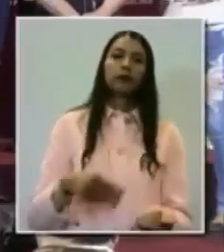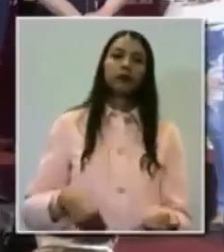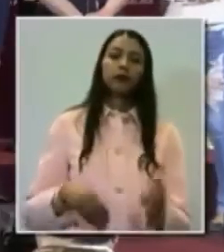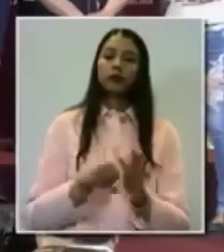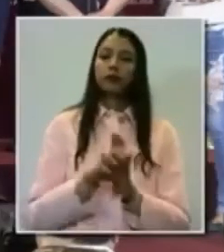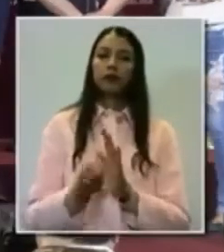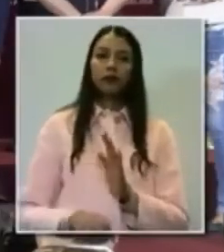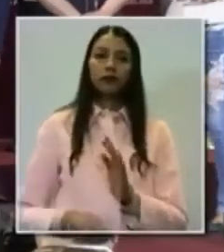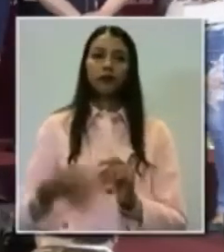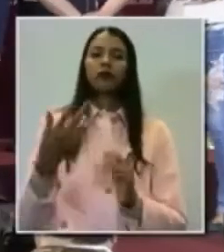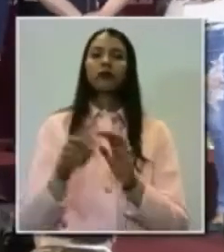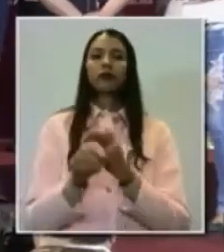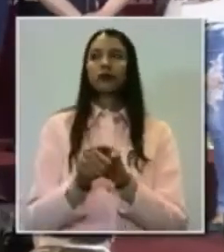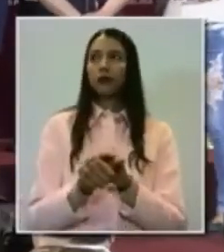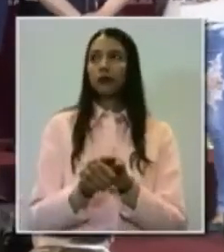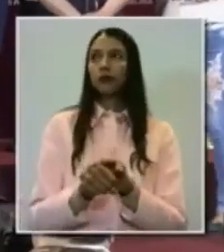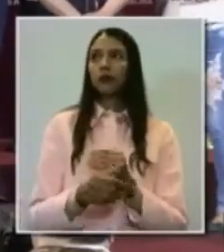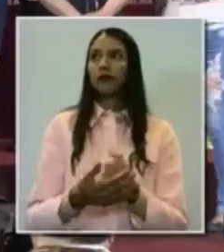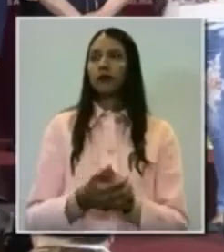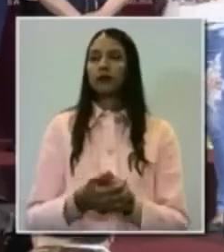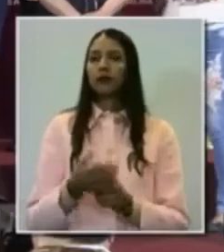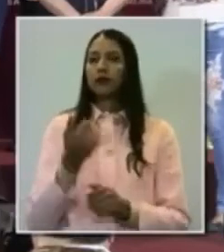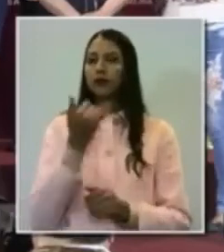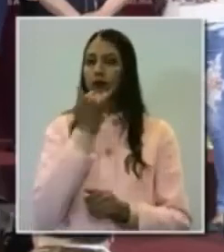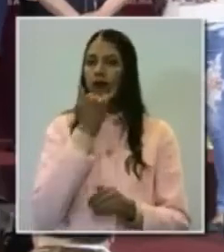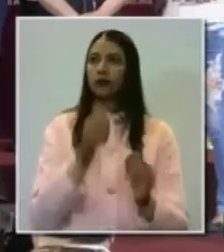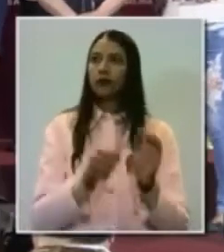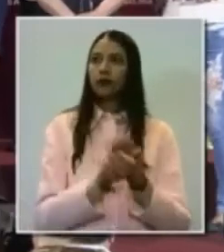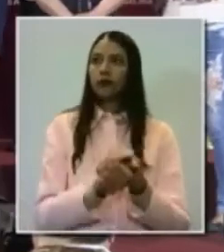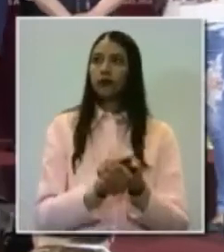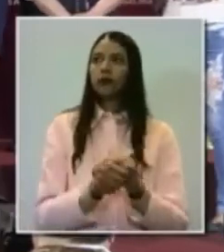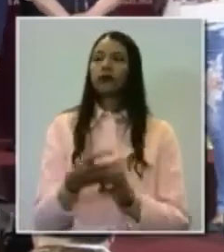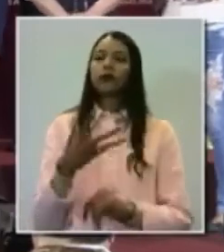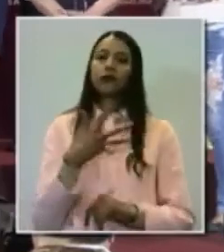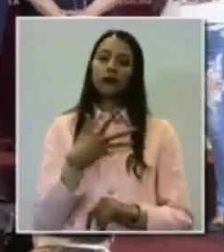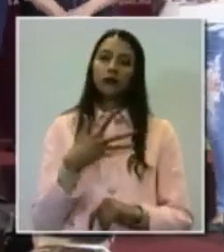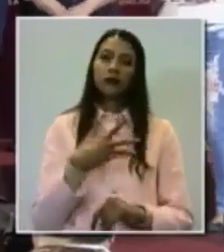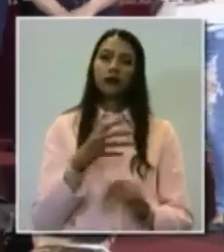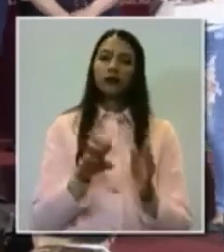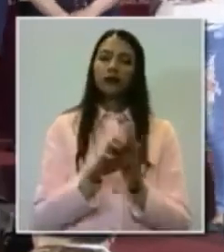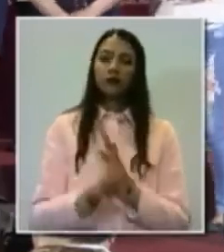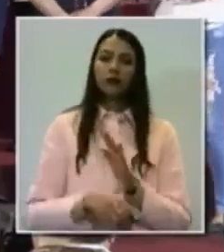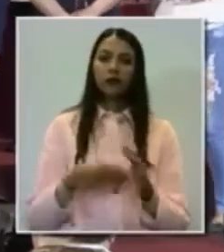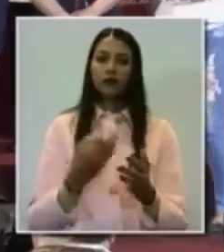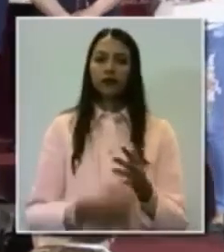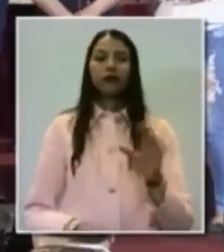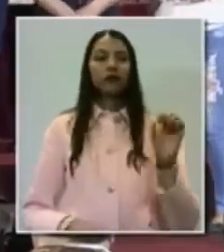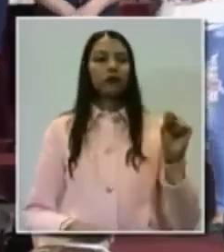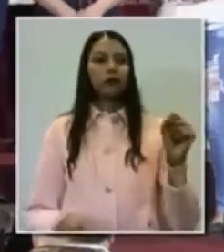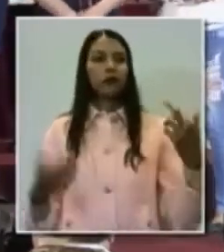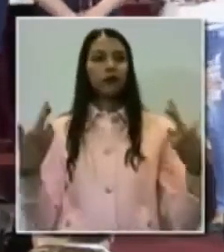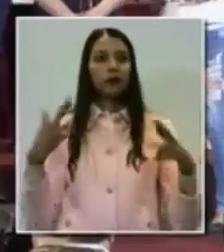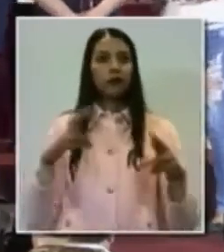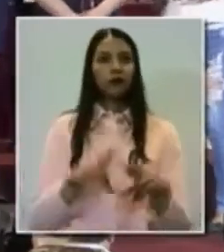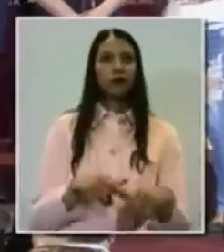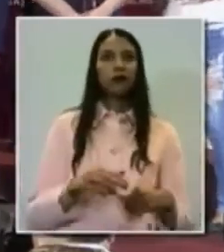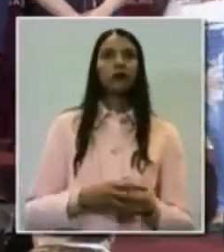ejemplo en Zaguayo, en Zaguayo tenemos por ejemplo un faltante de 60